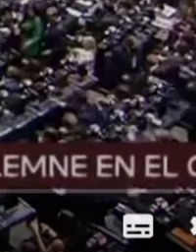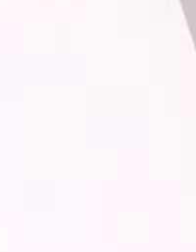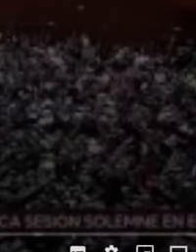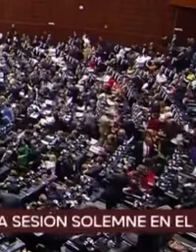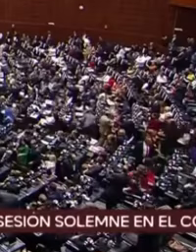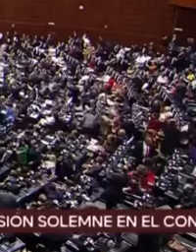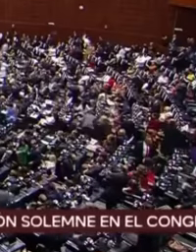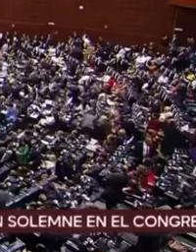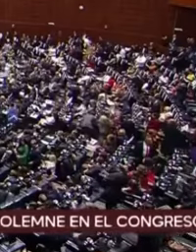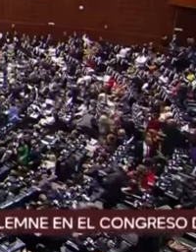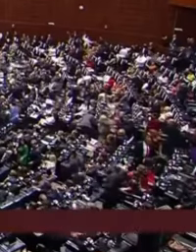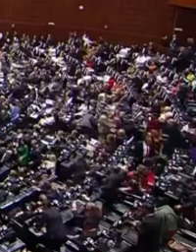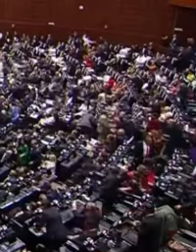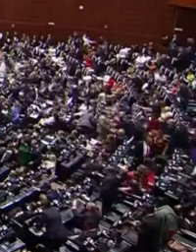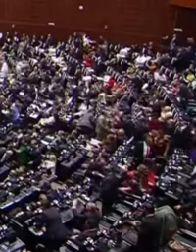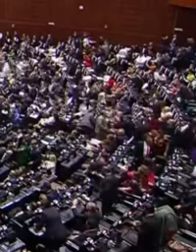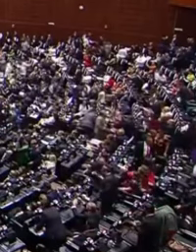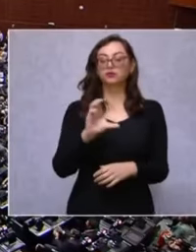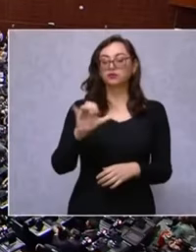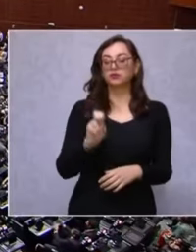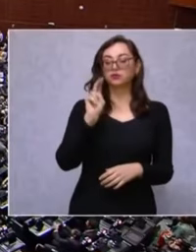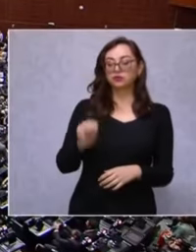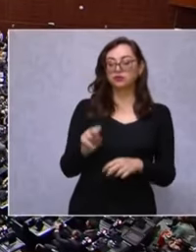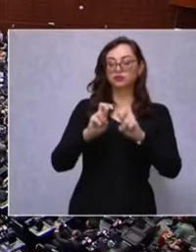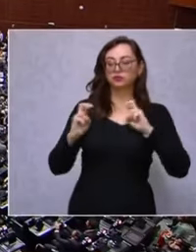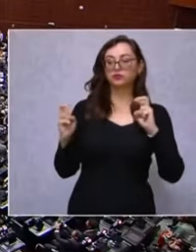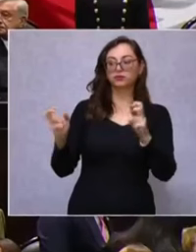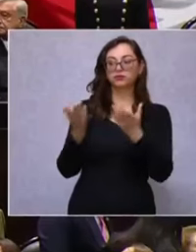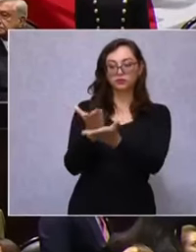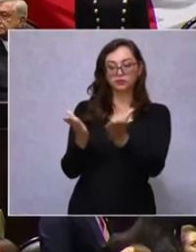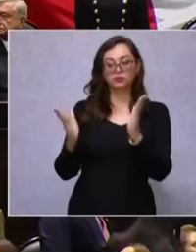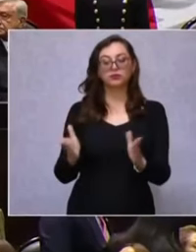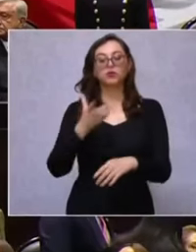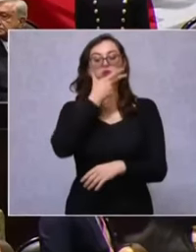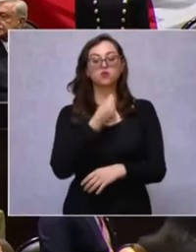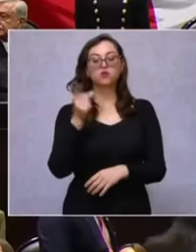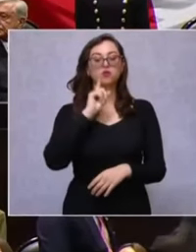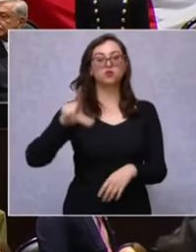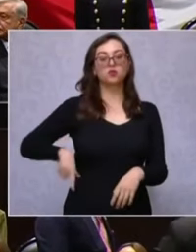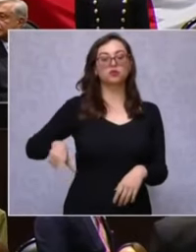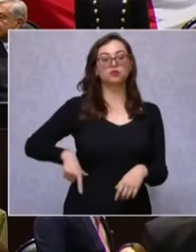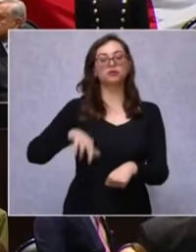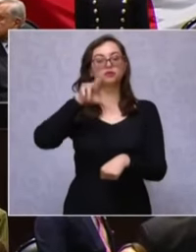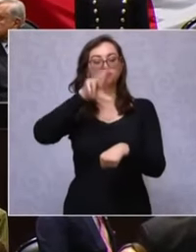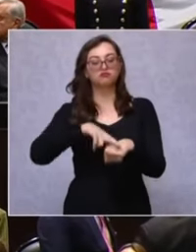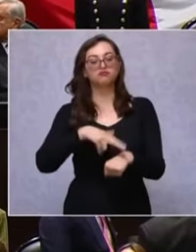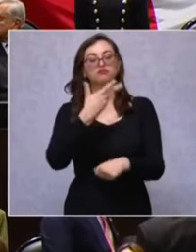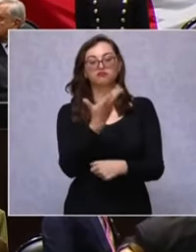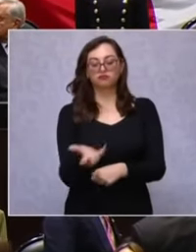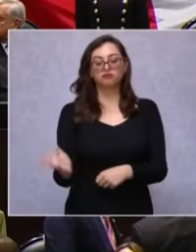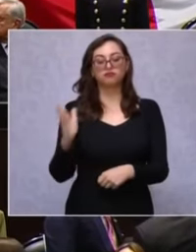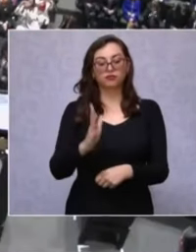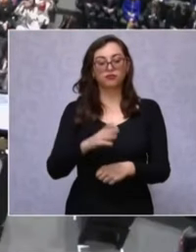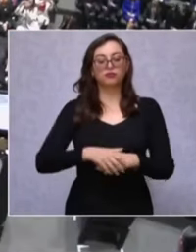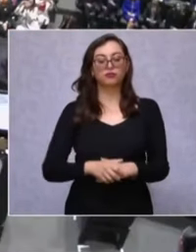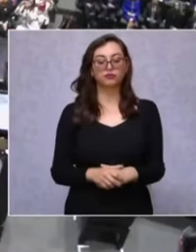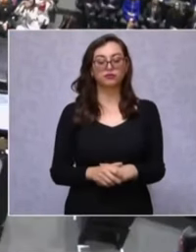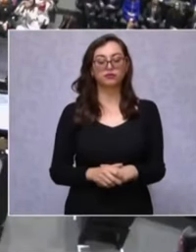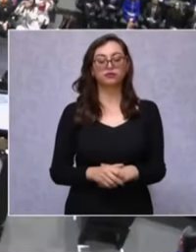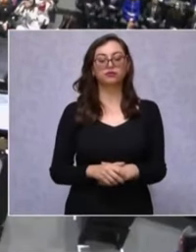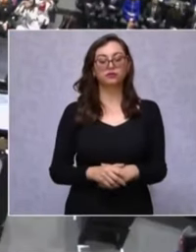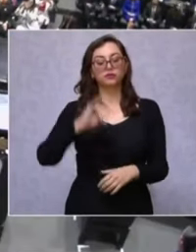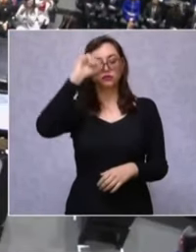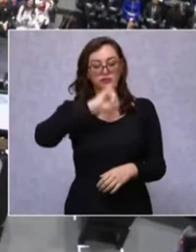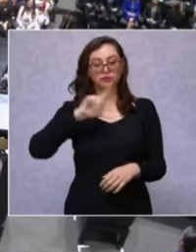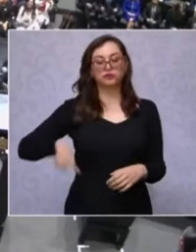discurso. Todas y todos, gobernadoras y gobernadores, jefe de